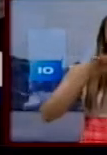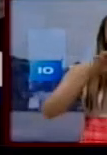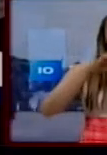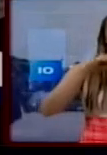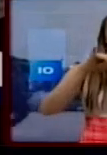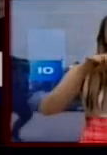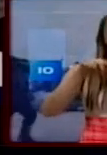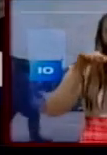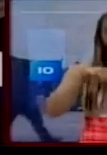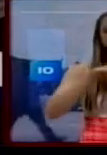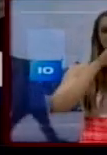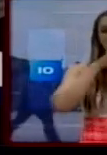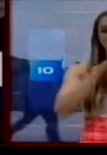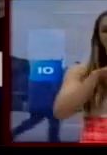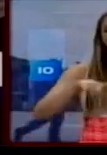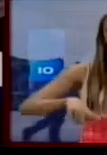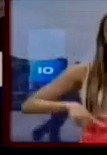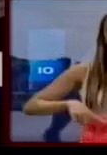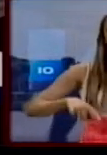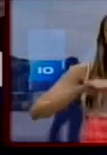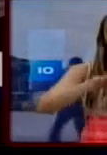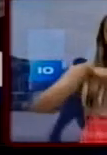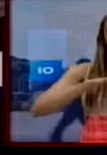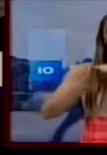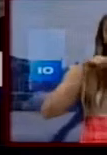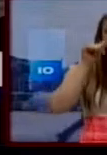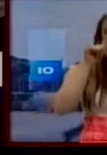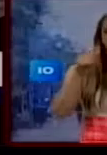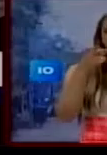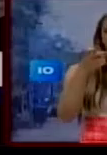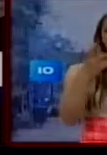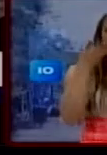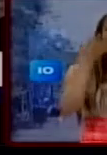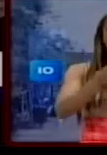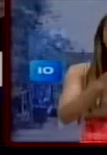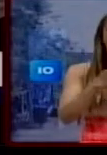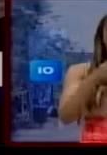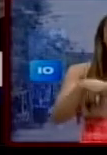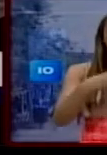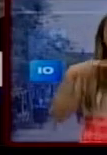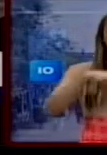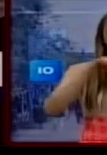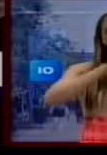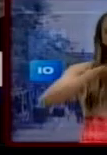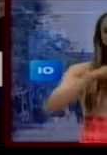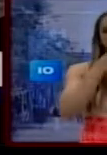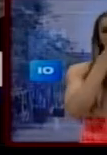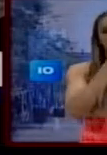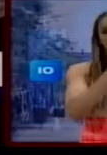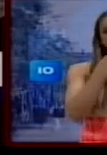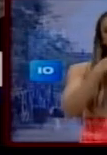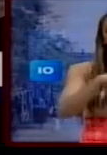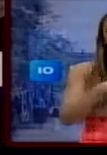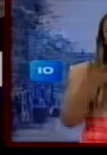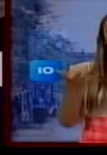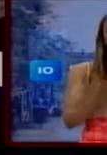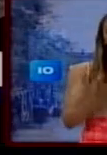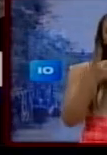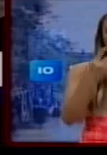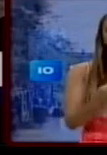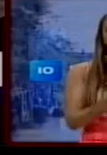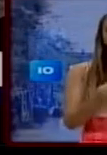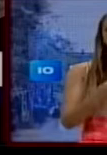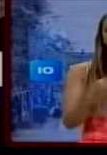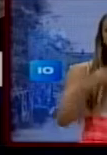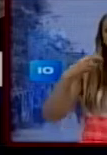en Jalisco, el gobernador pues atendió la situación, él estuvo presente, y Enrique Alfaro le dice que se va a realizar una mesa